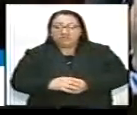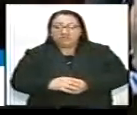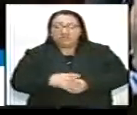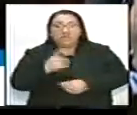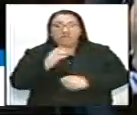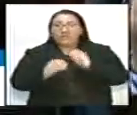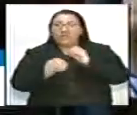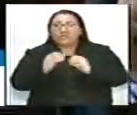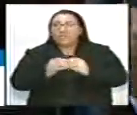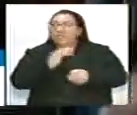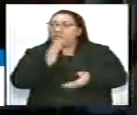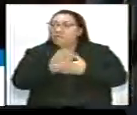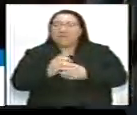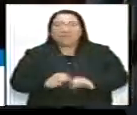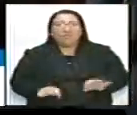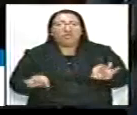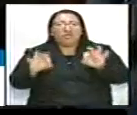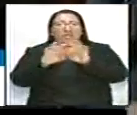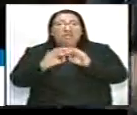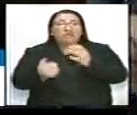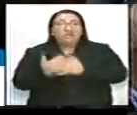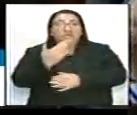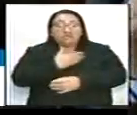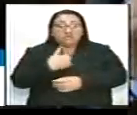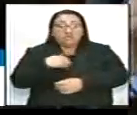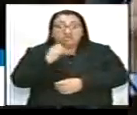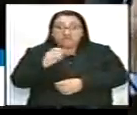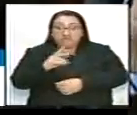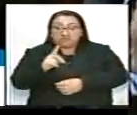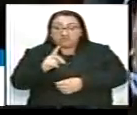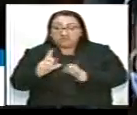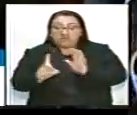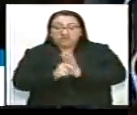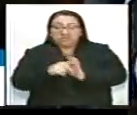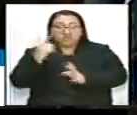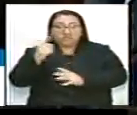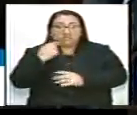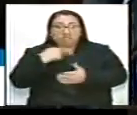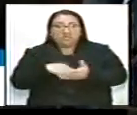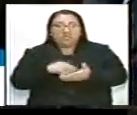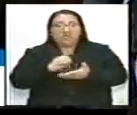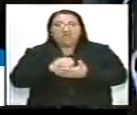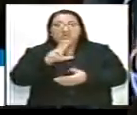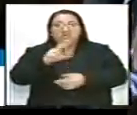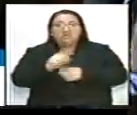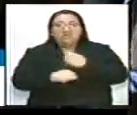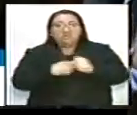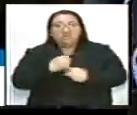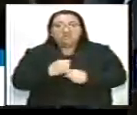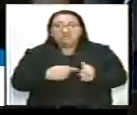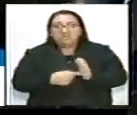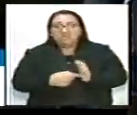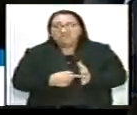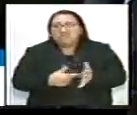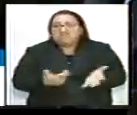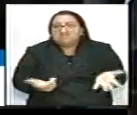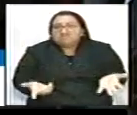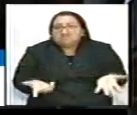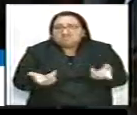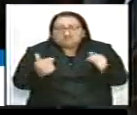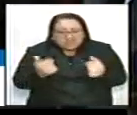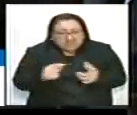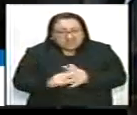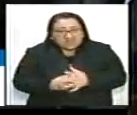el tema de fondo. El mismo presidente ha dicho que esta ley general es más de 30 años. Y recién se han dado cuenta,